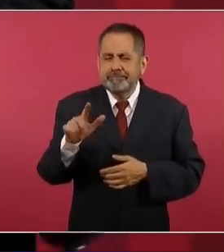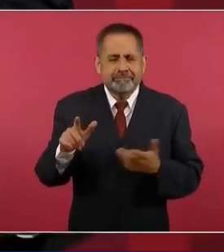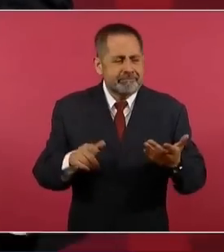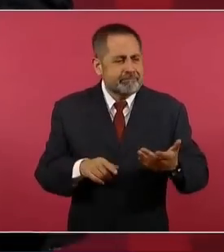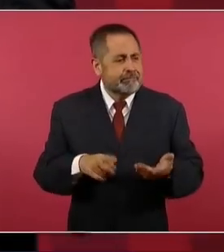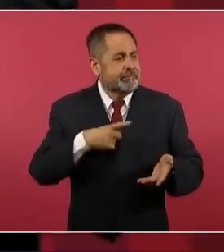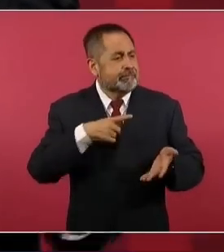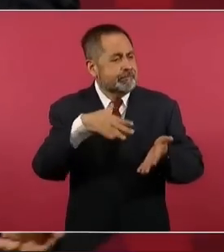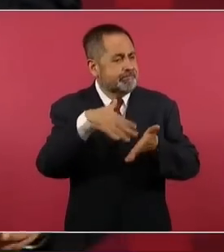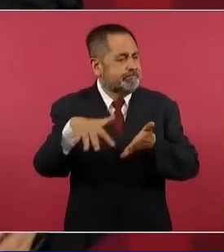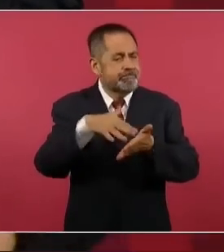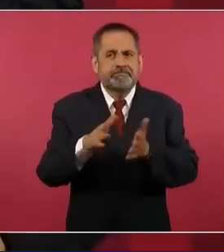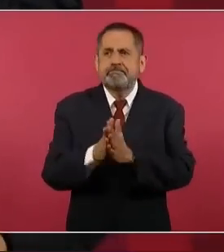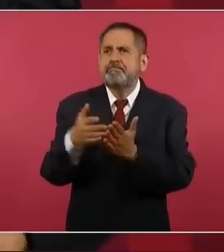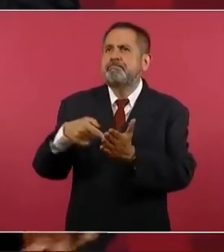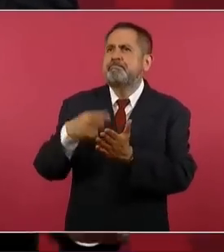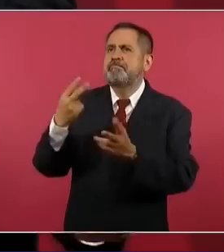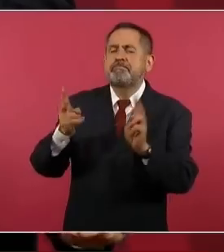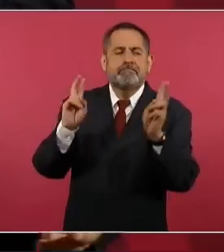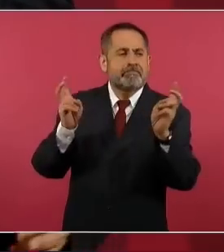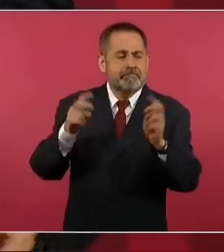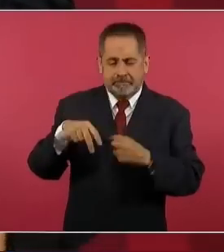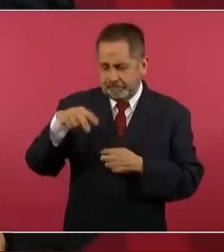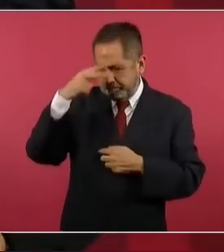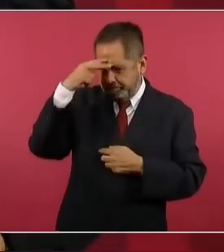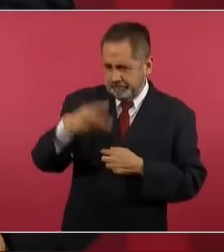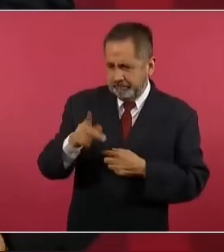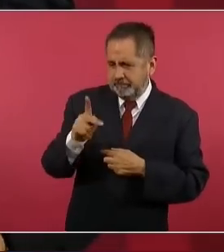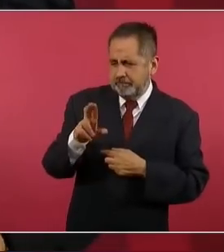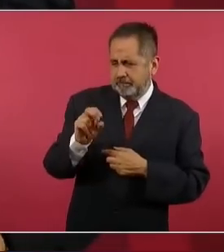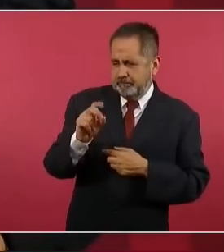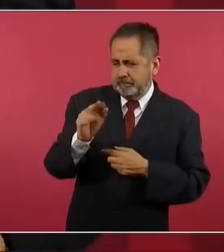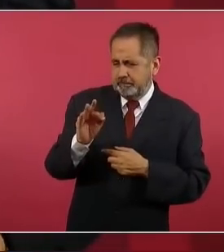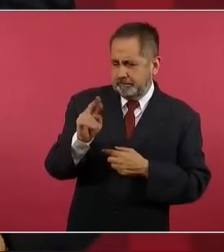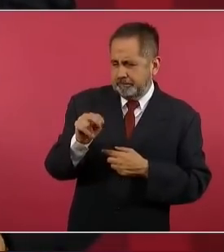que lea el México profundo,